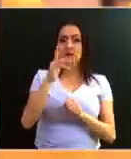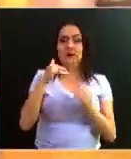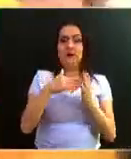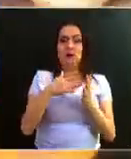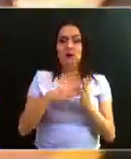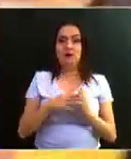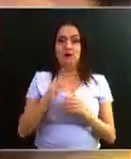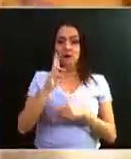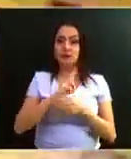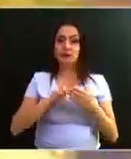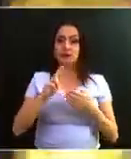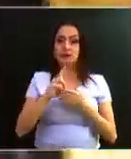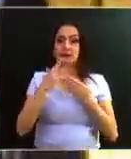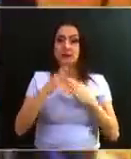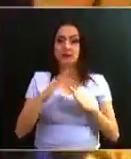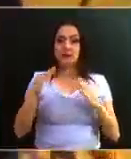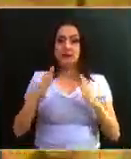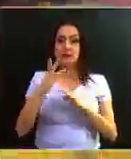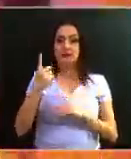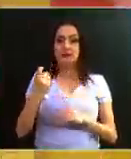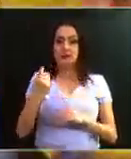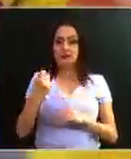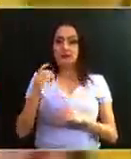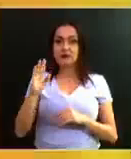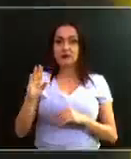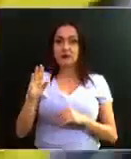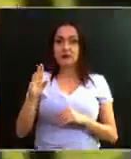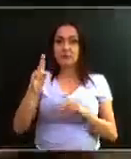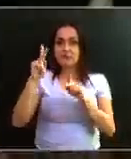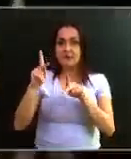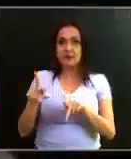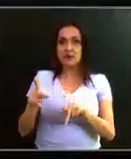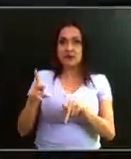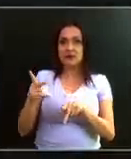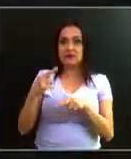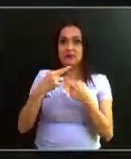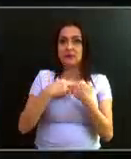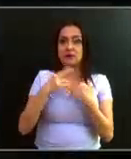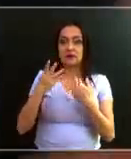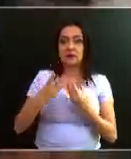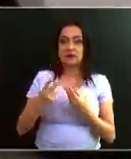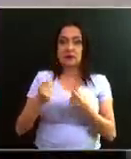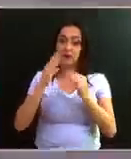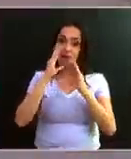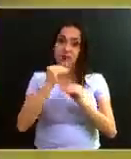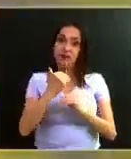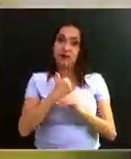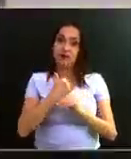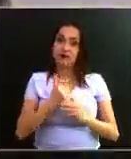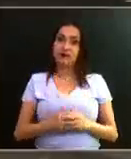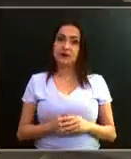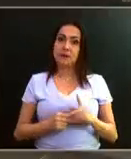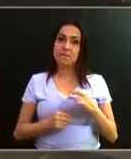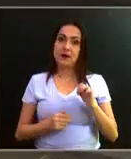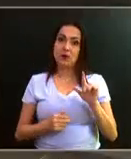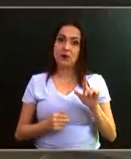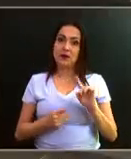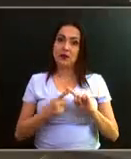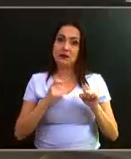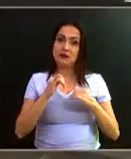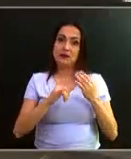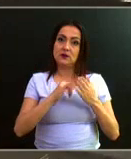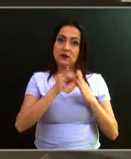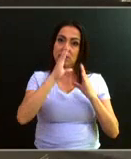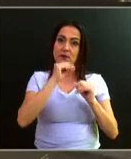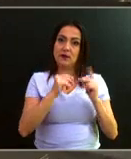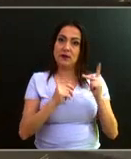estudios universitarios ya ante la falta de esa persona que se encargaba de esos gastos. Es la información que tenemos, don Paul, desde San José. Un